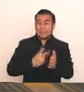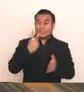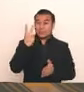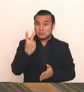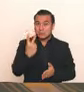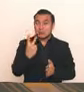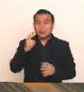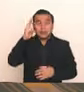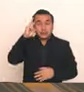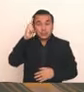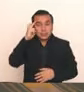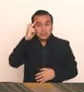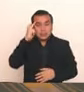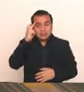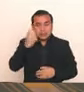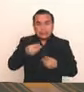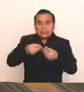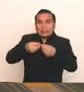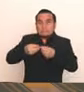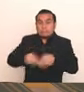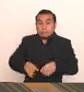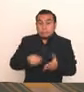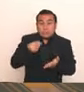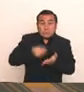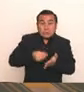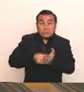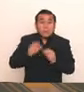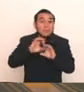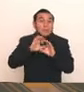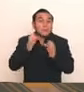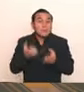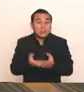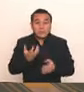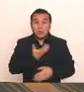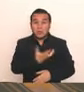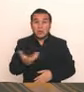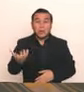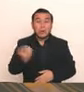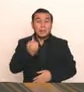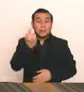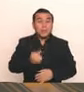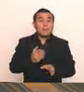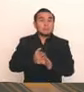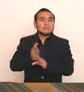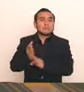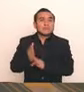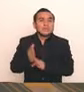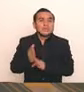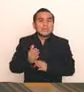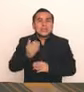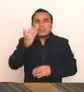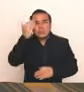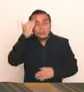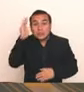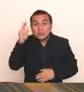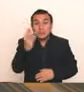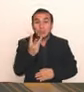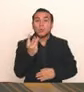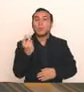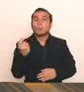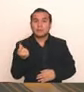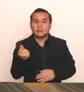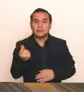crearía efectos tan devastadores a la economía mundial que los expertos ni siquiera se atreven a hacer cálculos algunos los más